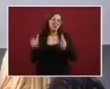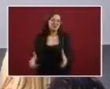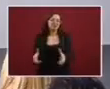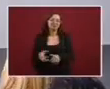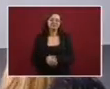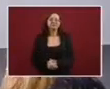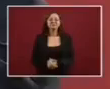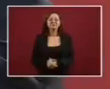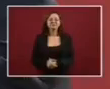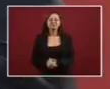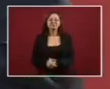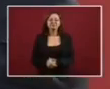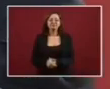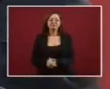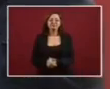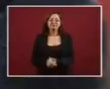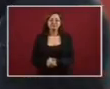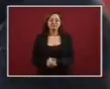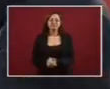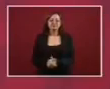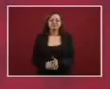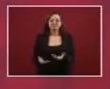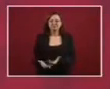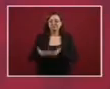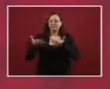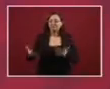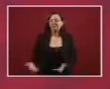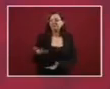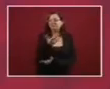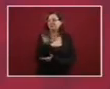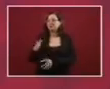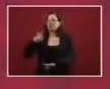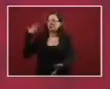sin destruir el territorio